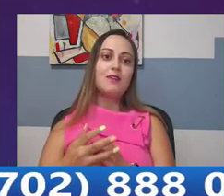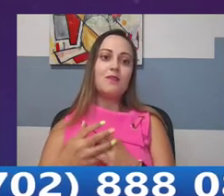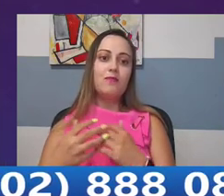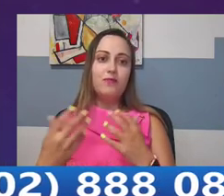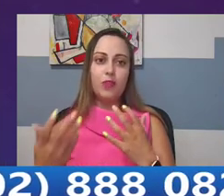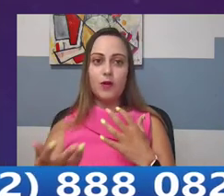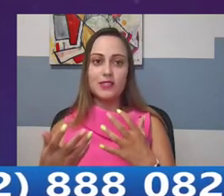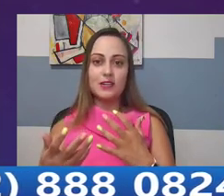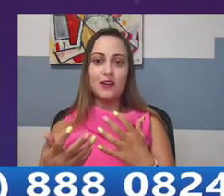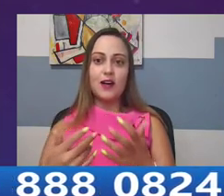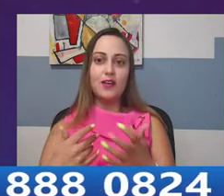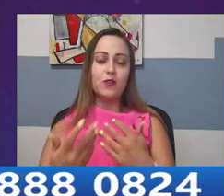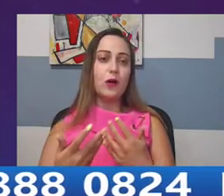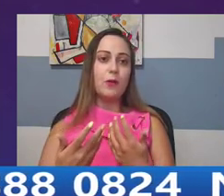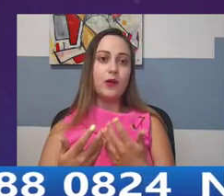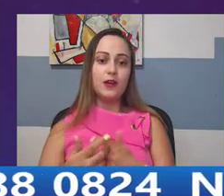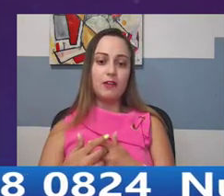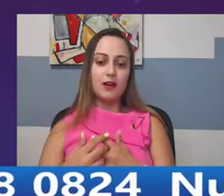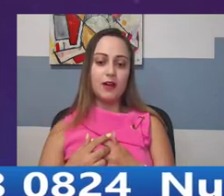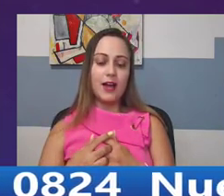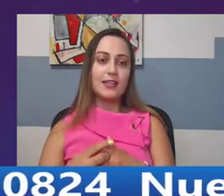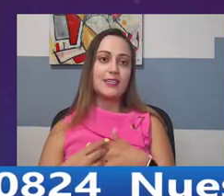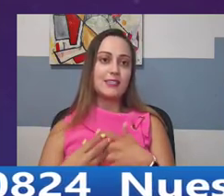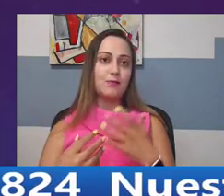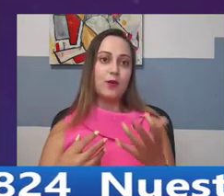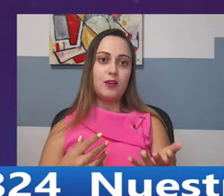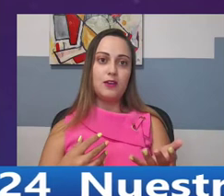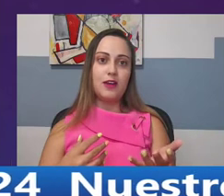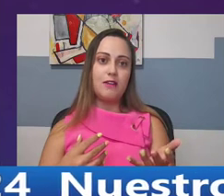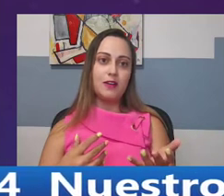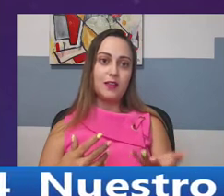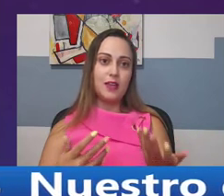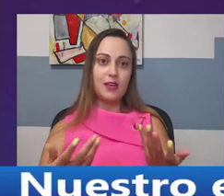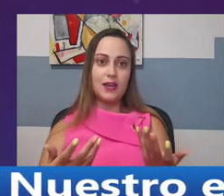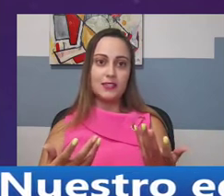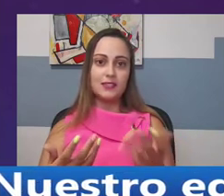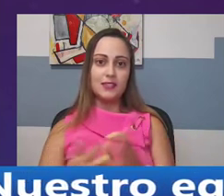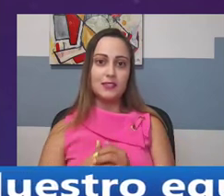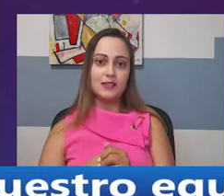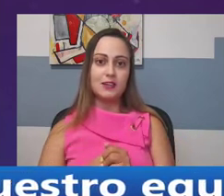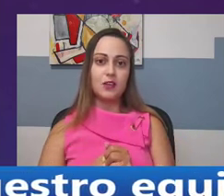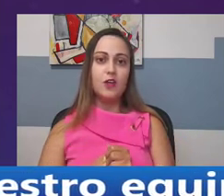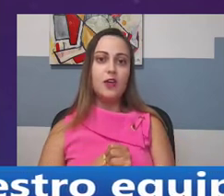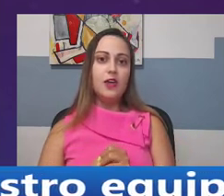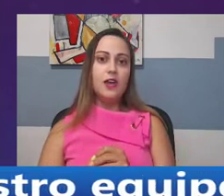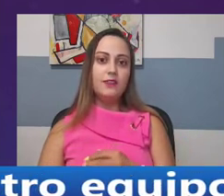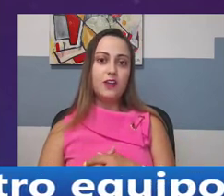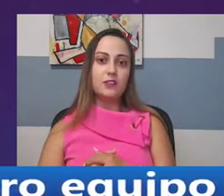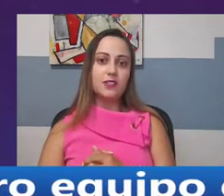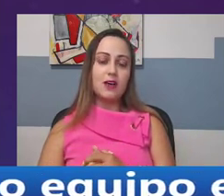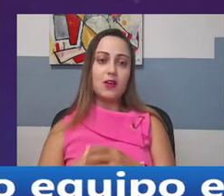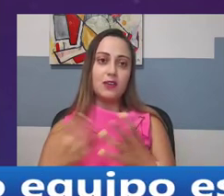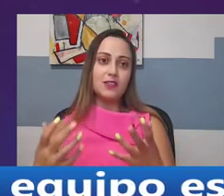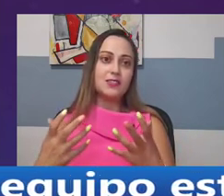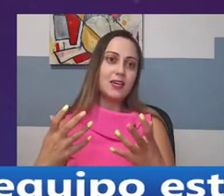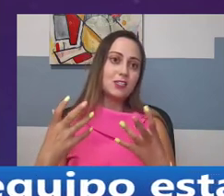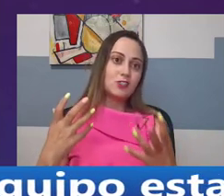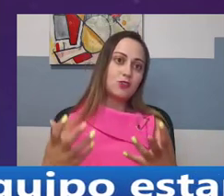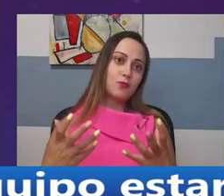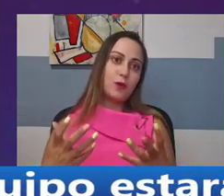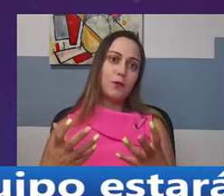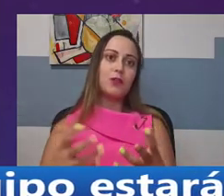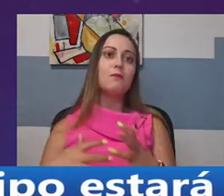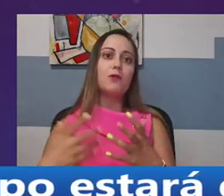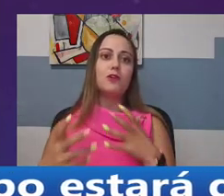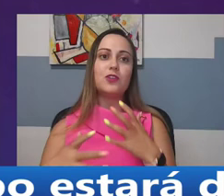el cliente no va a estar trabajando y va a poder ir a ver casas y puede ir a verte a hacer esta, ¿cierto? Entonces, aunque dices